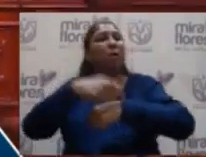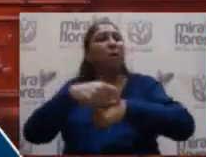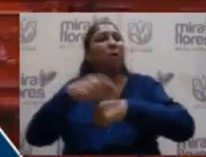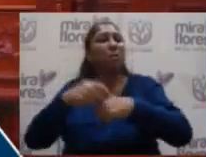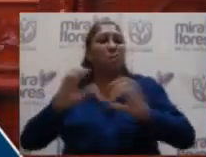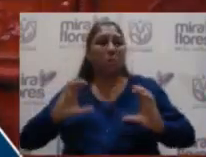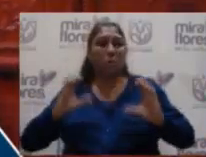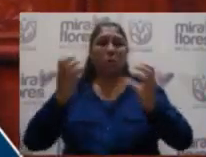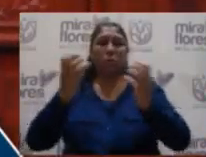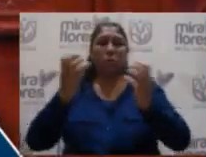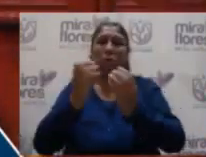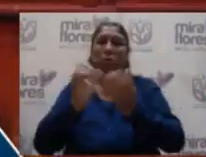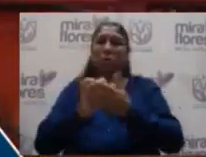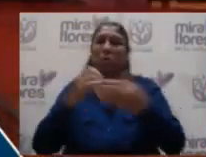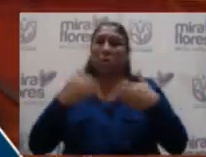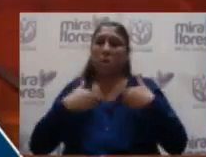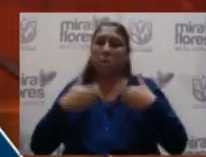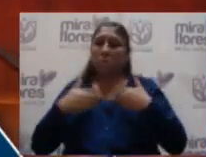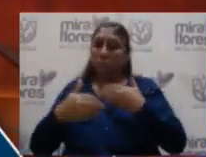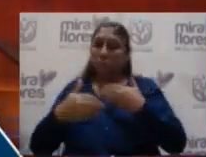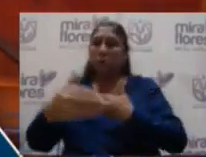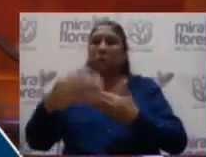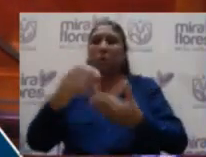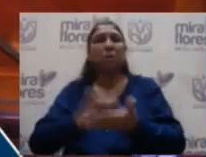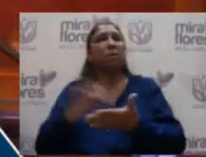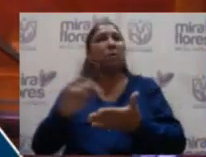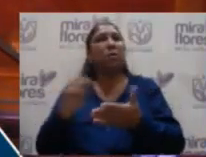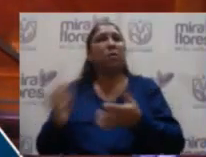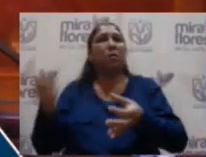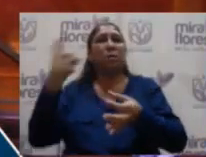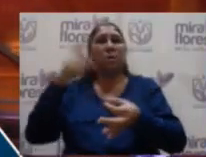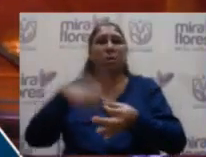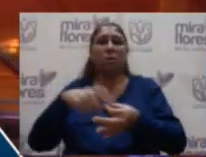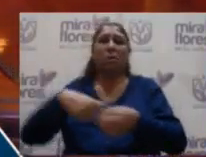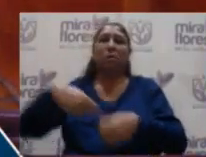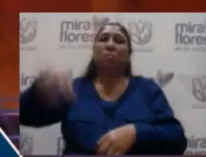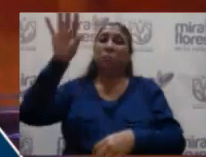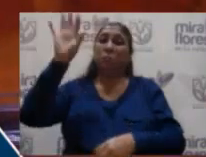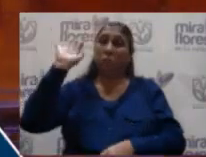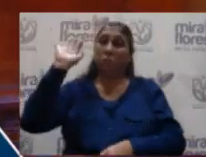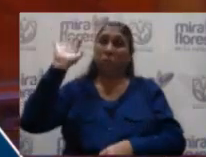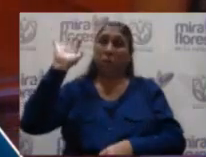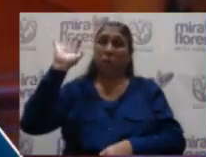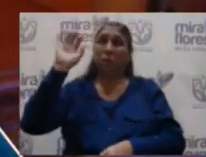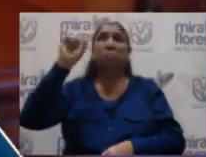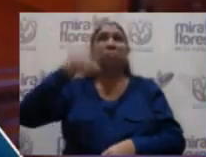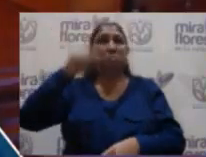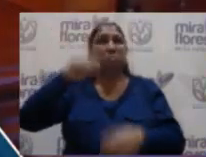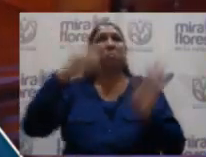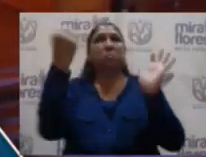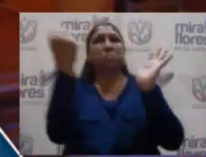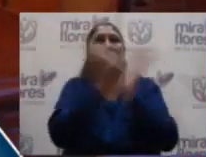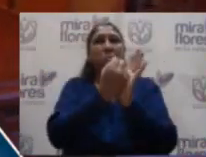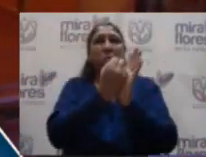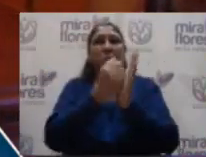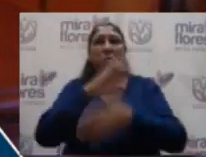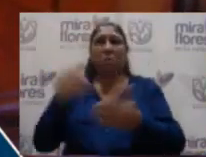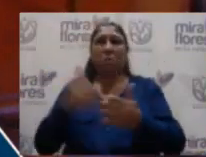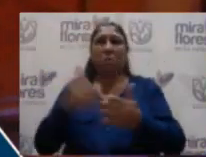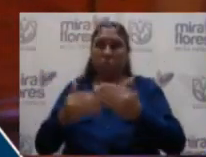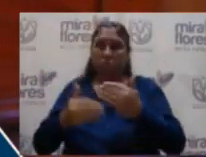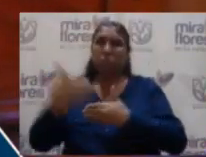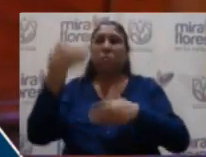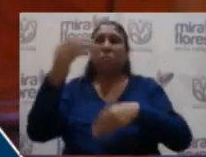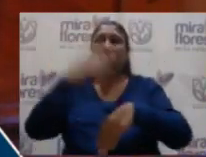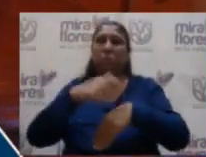que encuentren que esto debe pasar a la orden del día, si no es expresarlo en señal de conformidad. Ha sido aprobado por unanimidad y por ende pasa a la orden